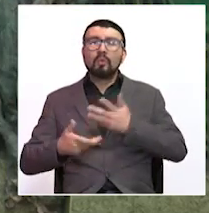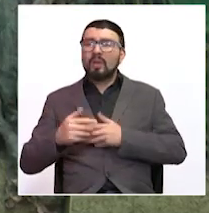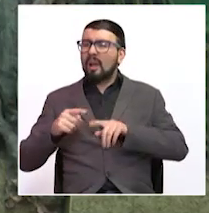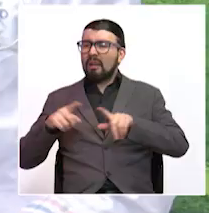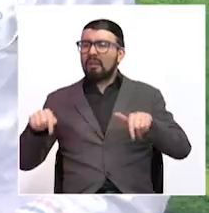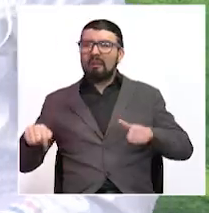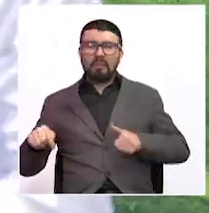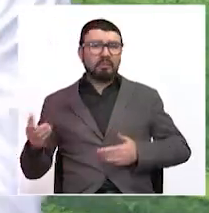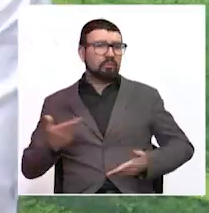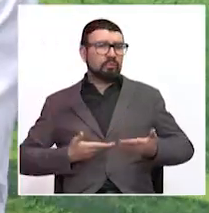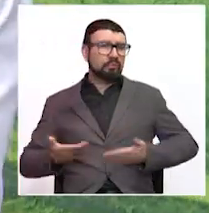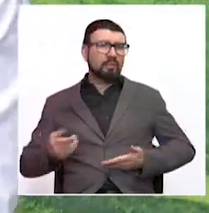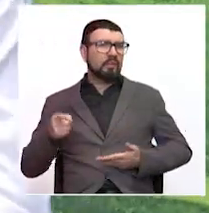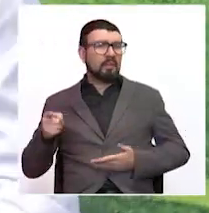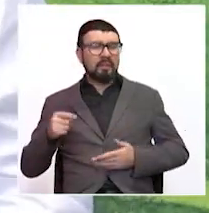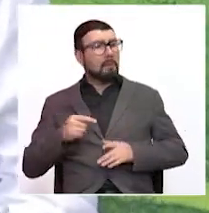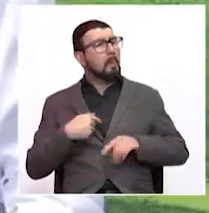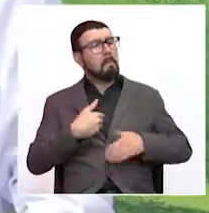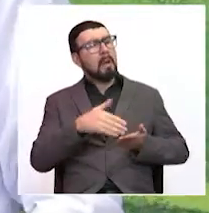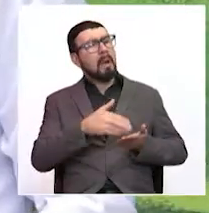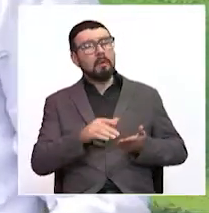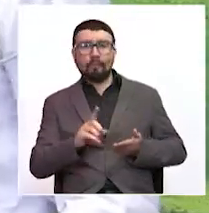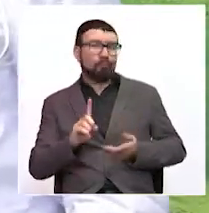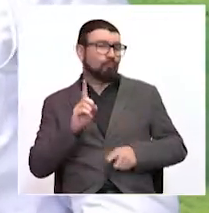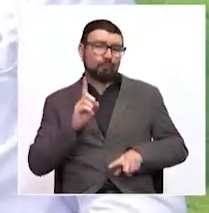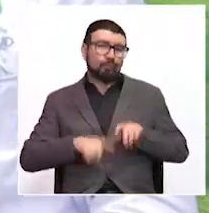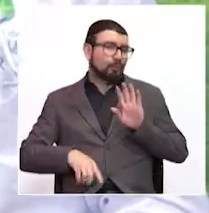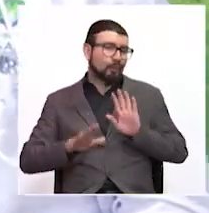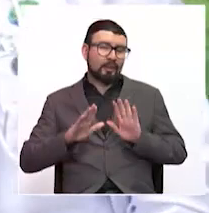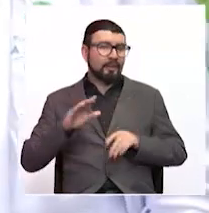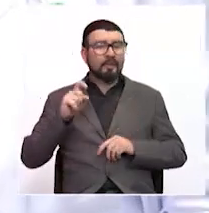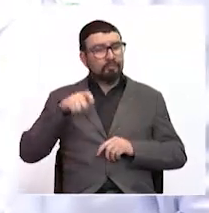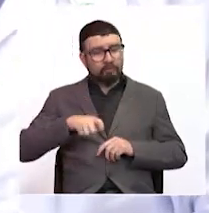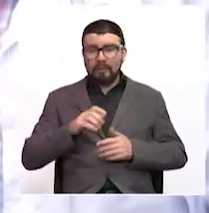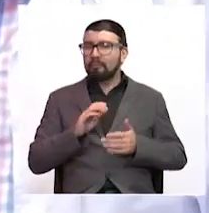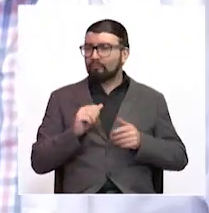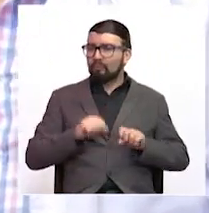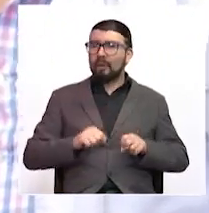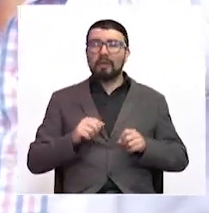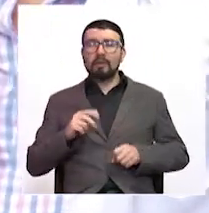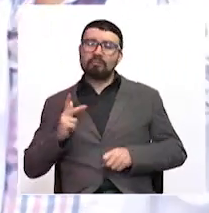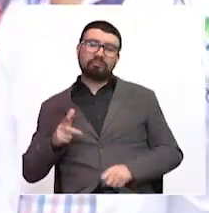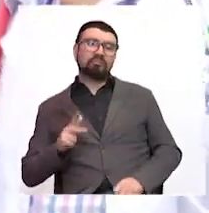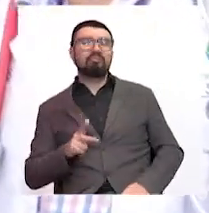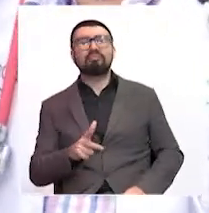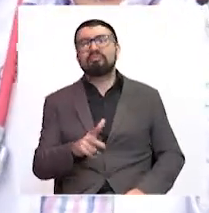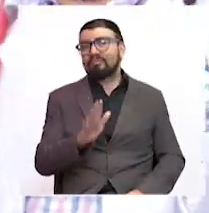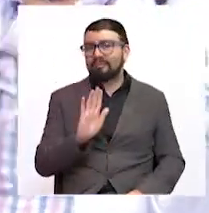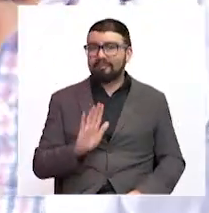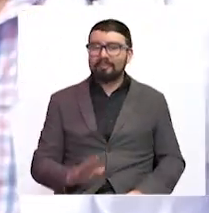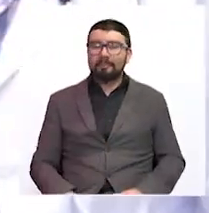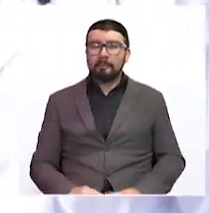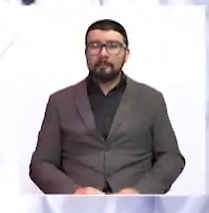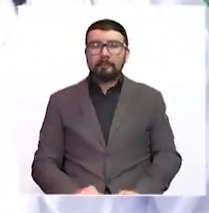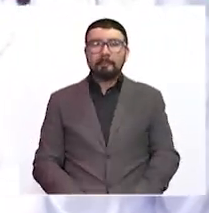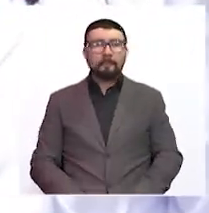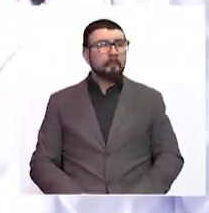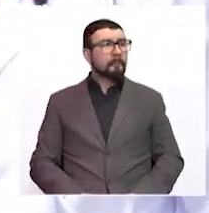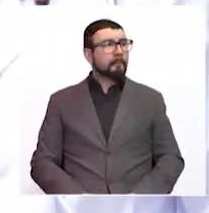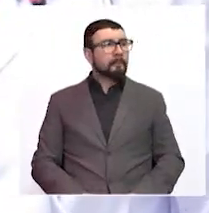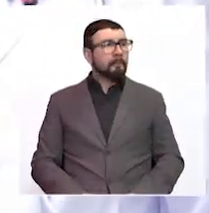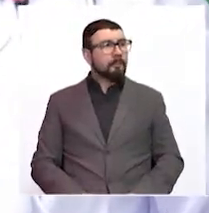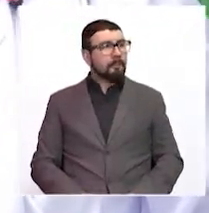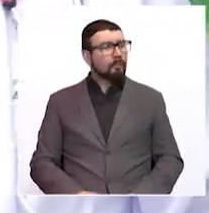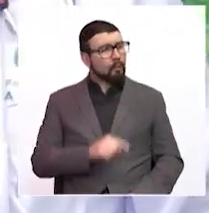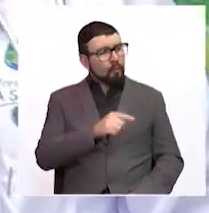con todo lo que tenga que ver con los permisos que se requieren para estos casos para usted que ha sido un deportista y un